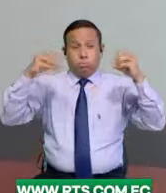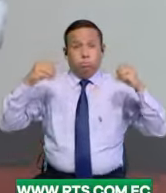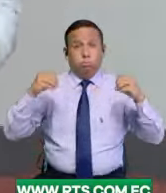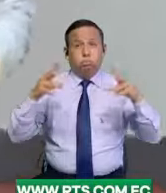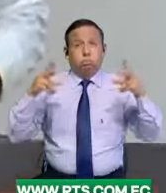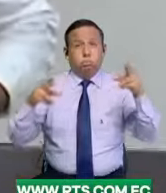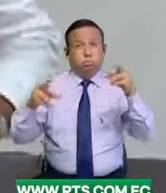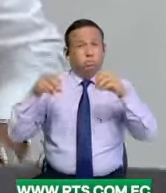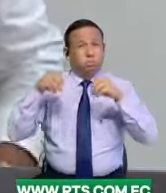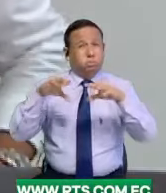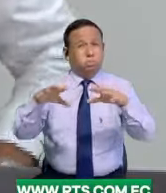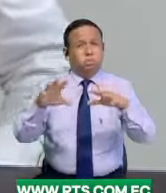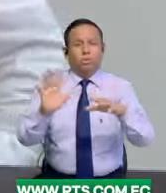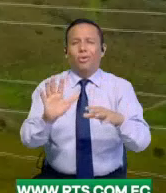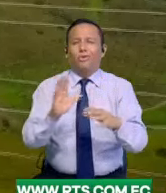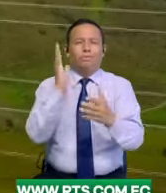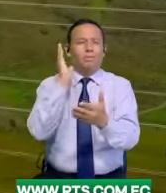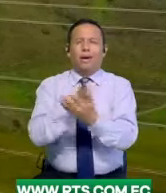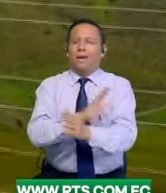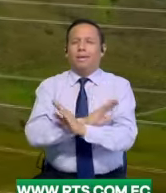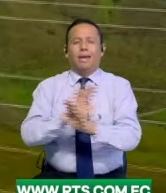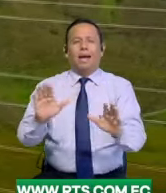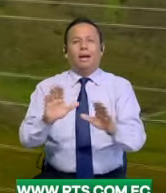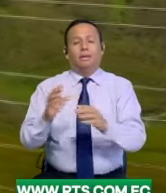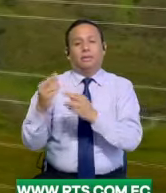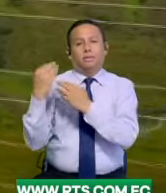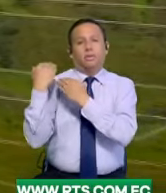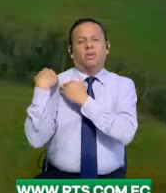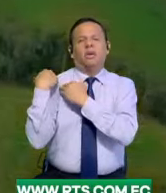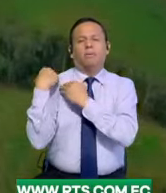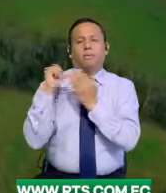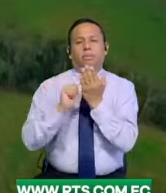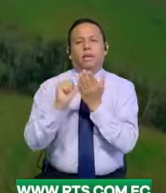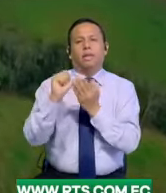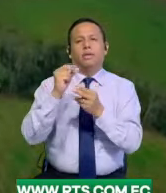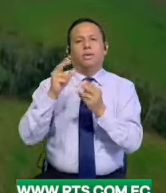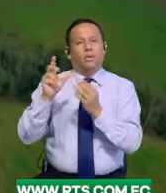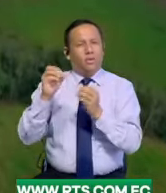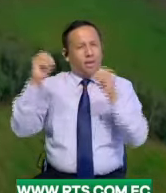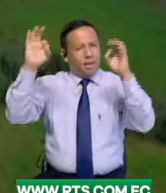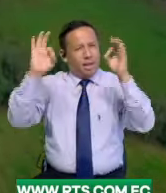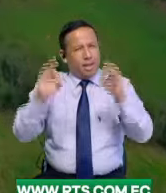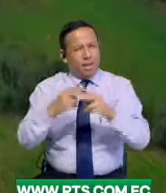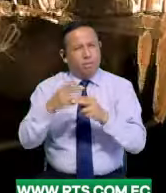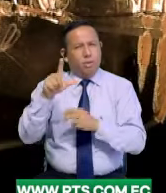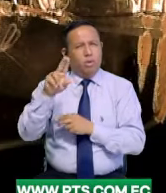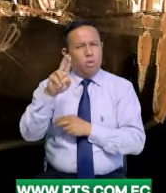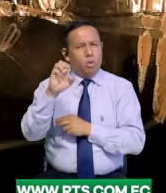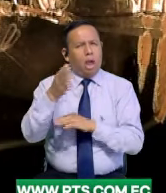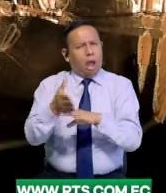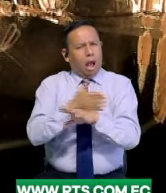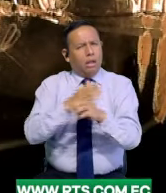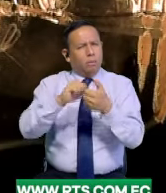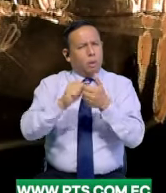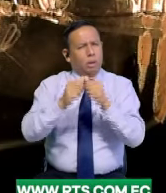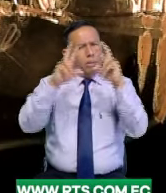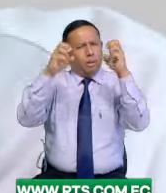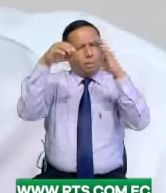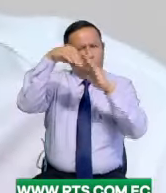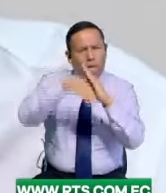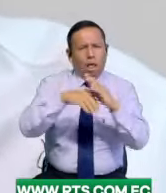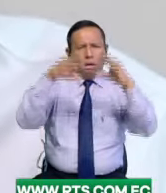Roberto Luque quien está a cargo del Ministerio de energía desde que se profundizó la crisis eléctrica en el